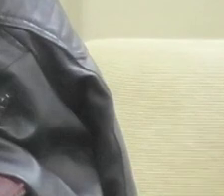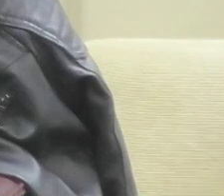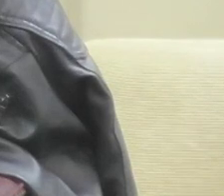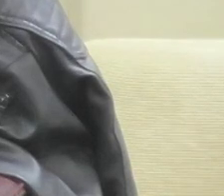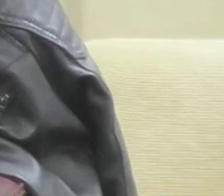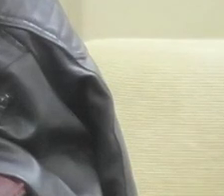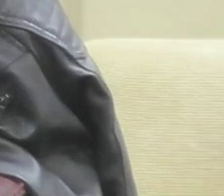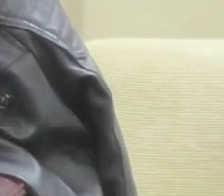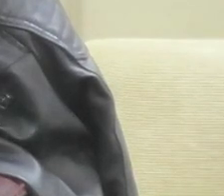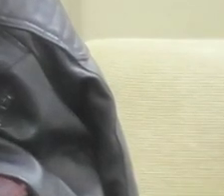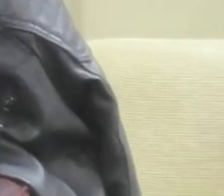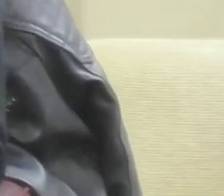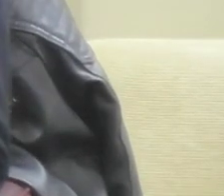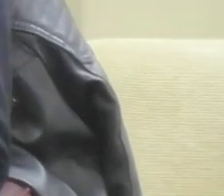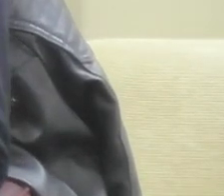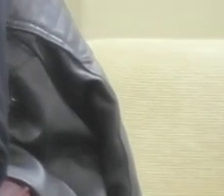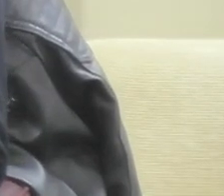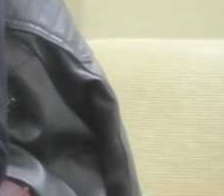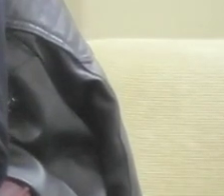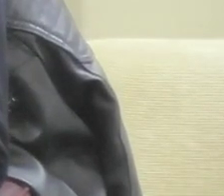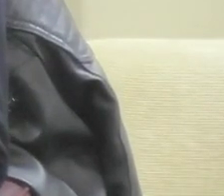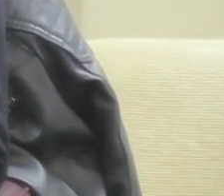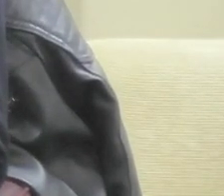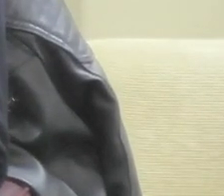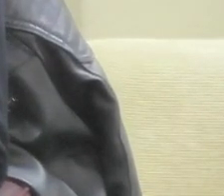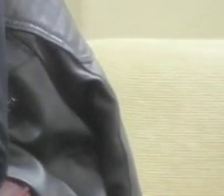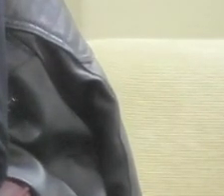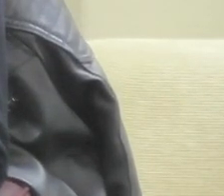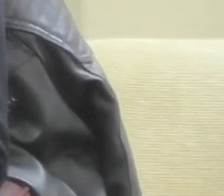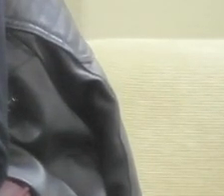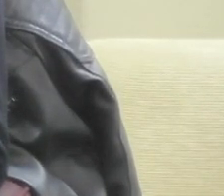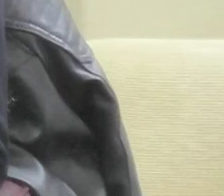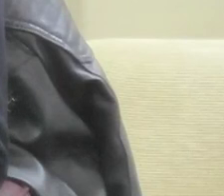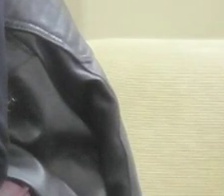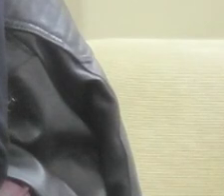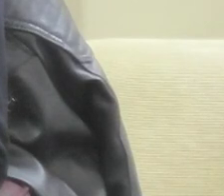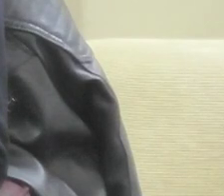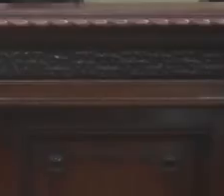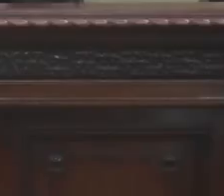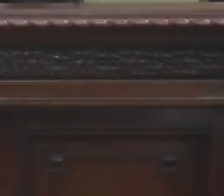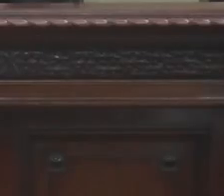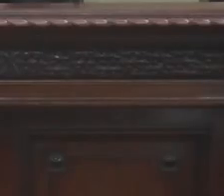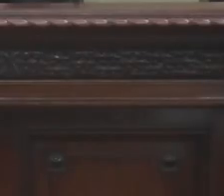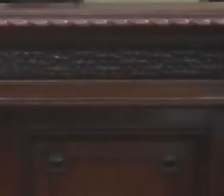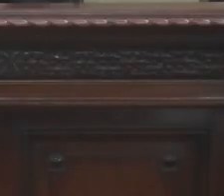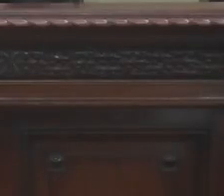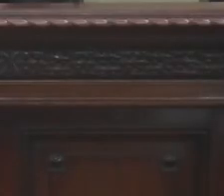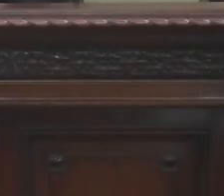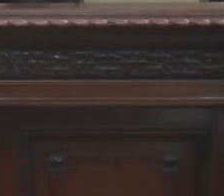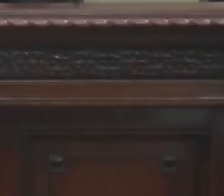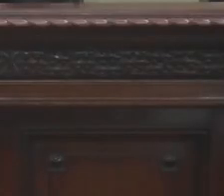bueno Perfecto entonces quedamos 31 34